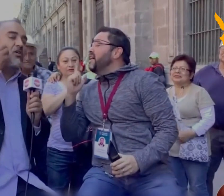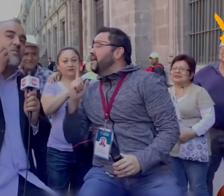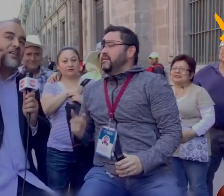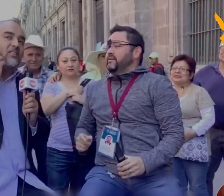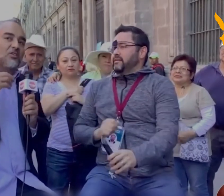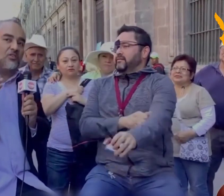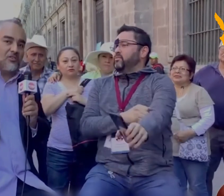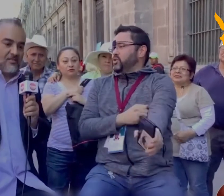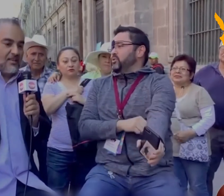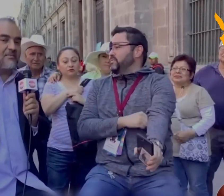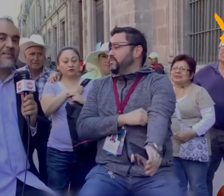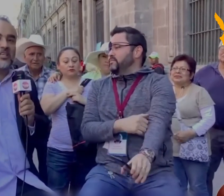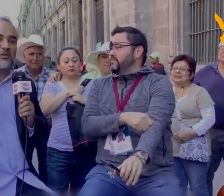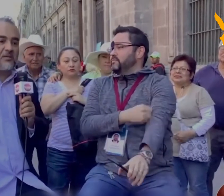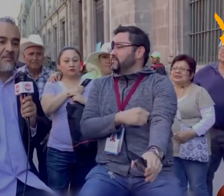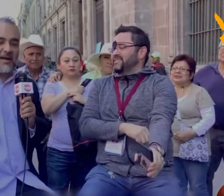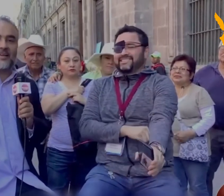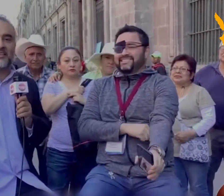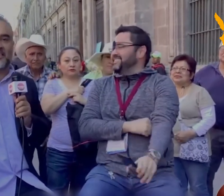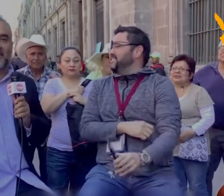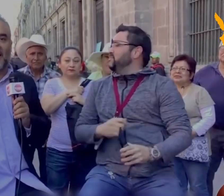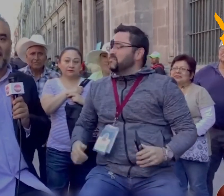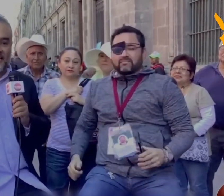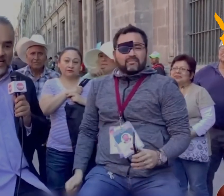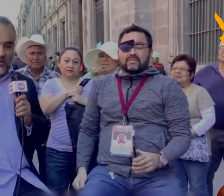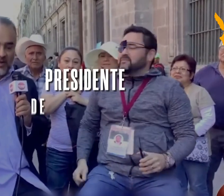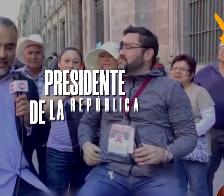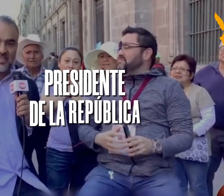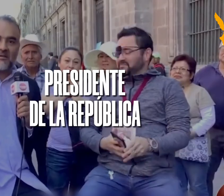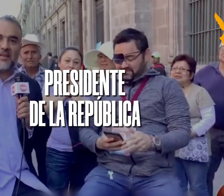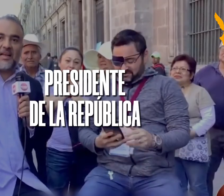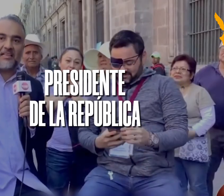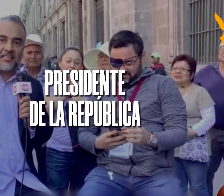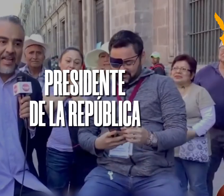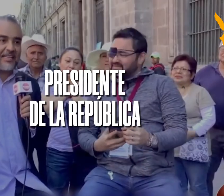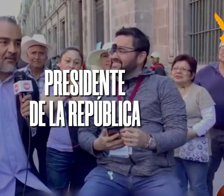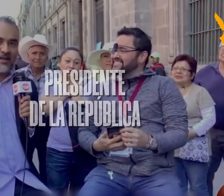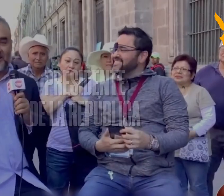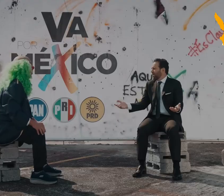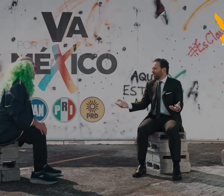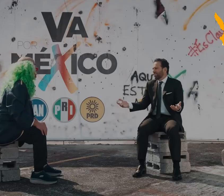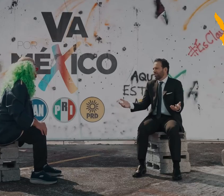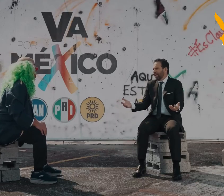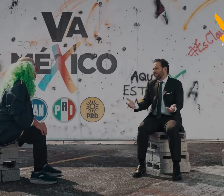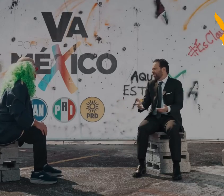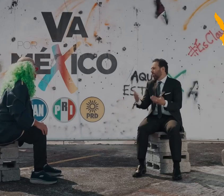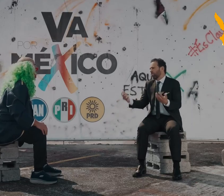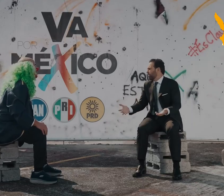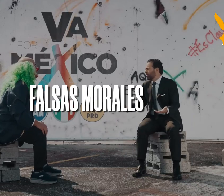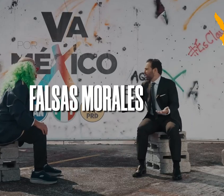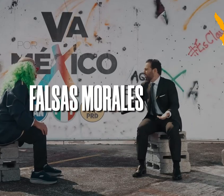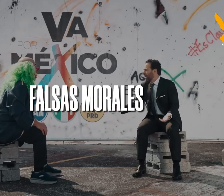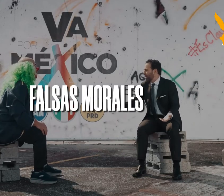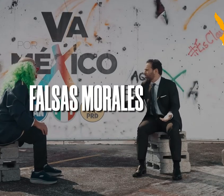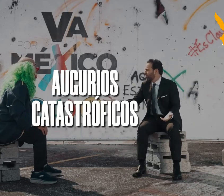día a día para llevar a sus medios las notas que de ahí salen. Y nada menos que del presidente de la República. No dejan de existir los censores de